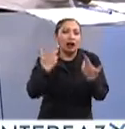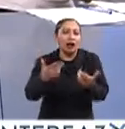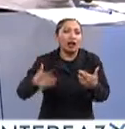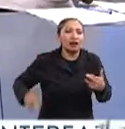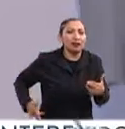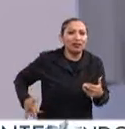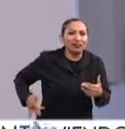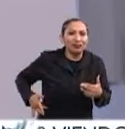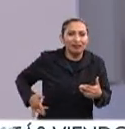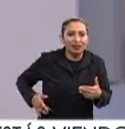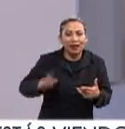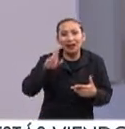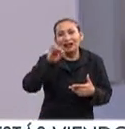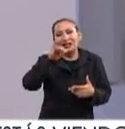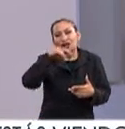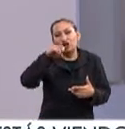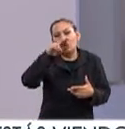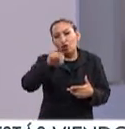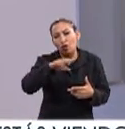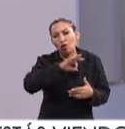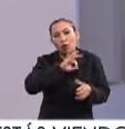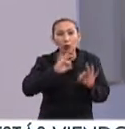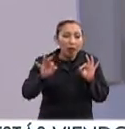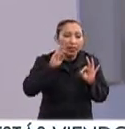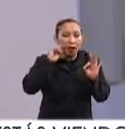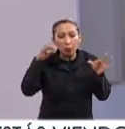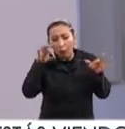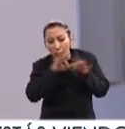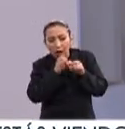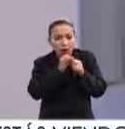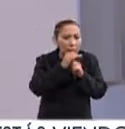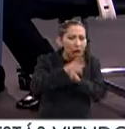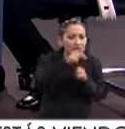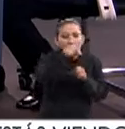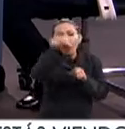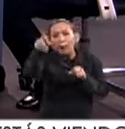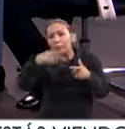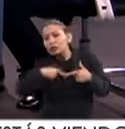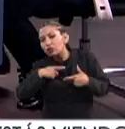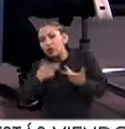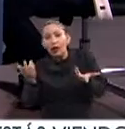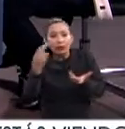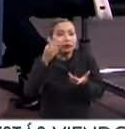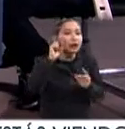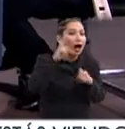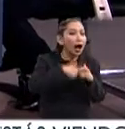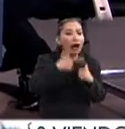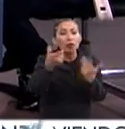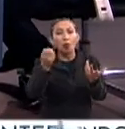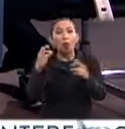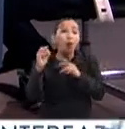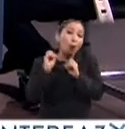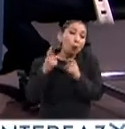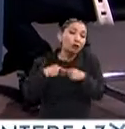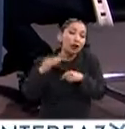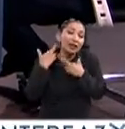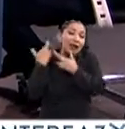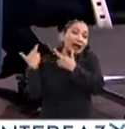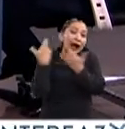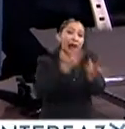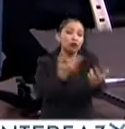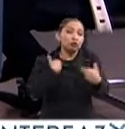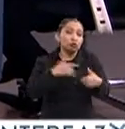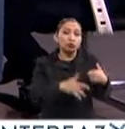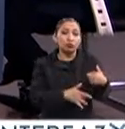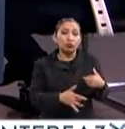riñones, donde por medio de algoritmos se puede ir cruzando la información de pacientes que necesitan y de donadores para poder